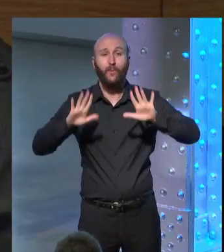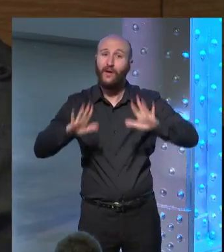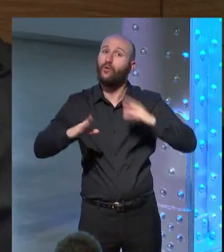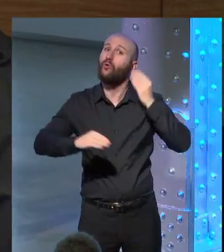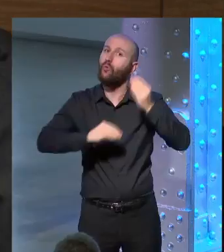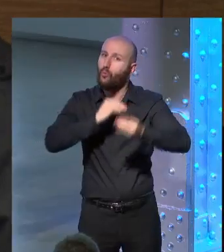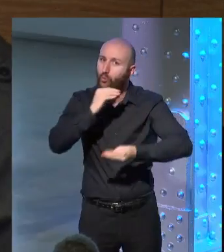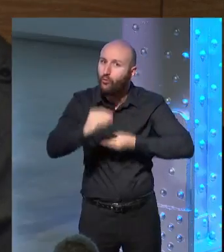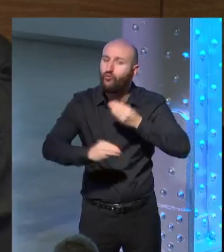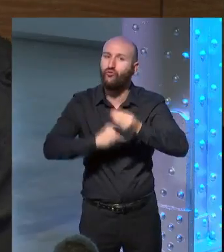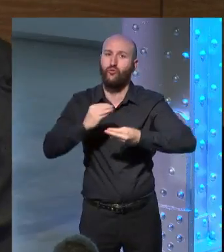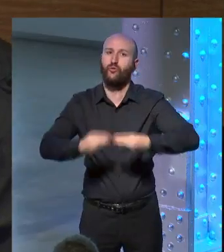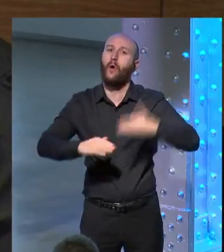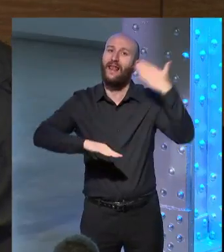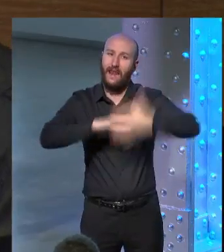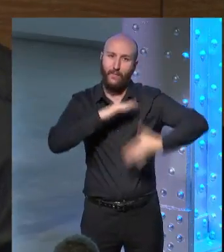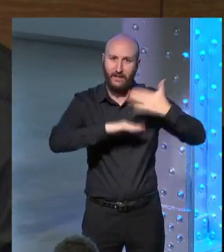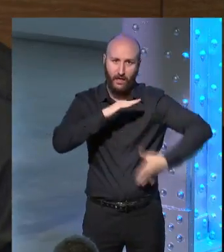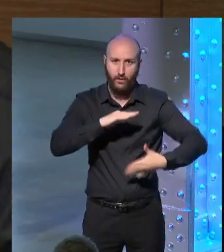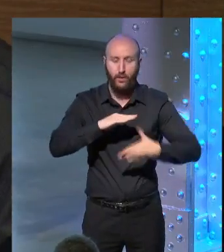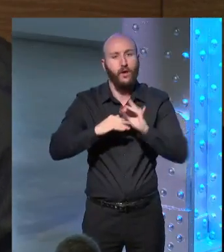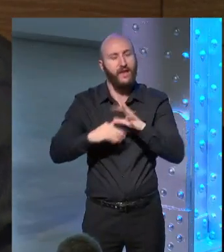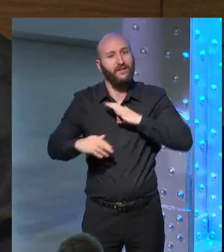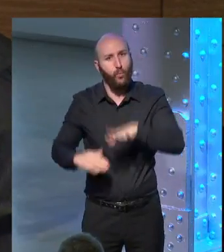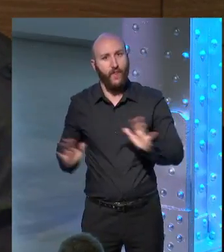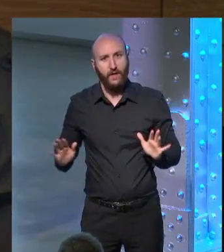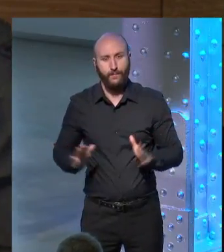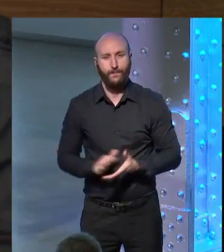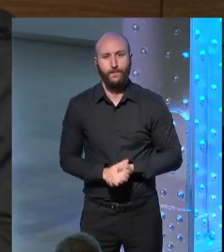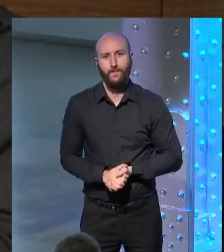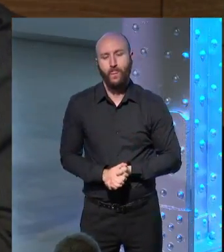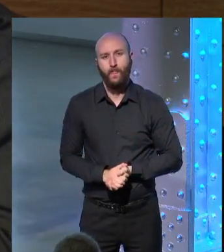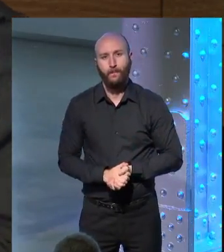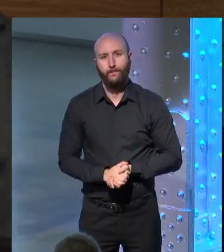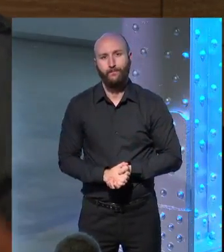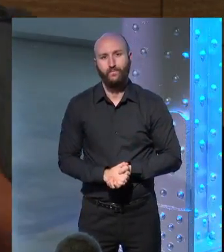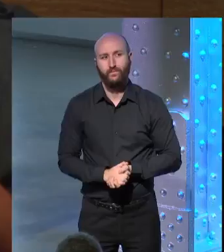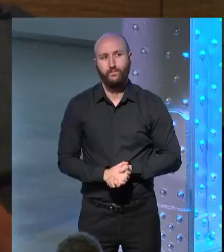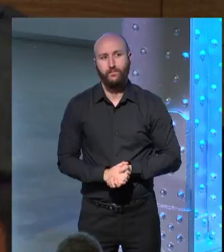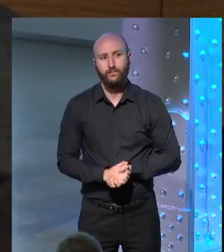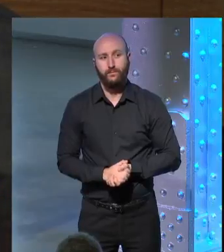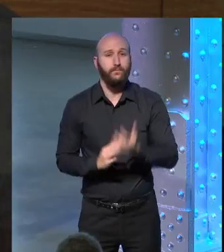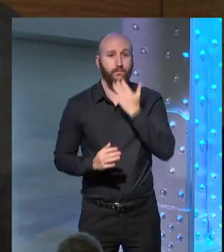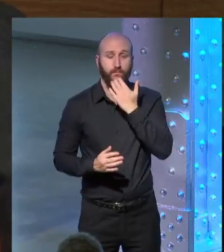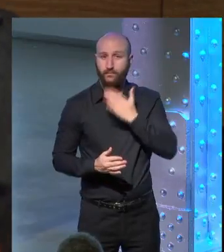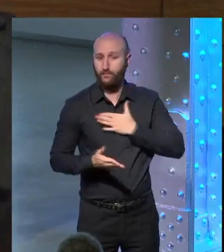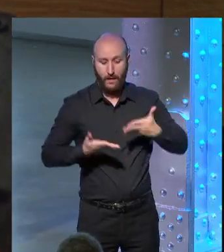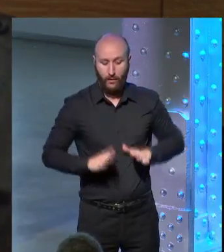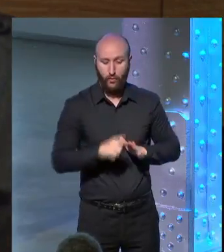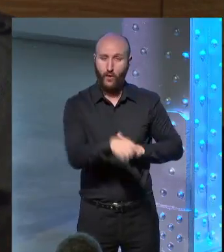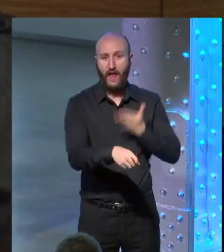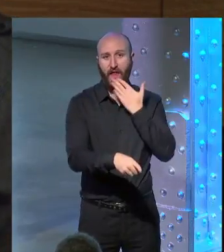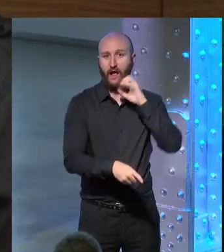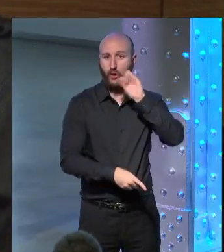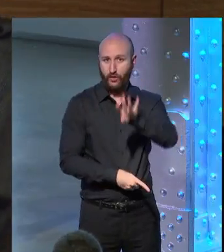uso educativo y lo tiene y se puede dar. Y un ejemplo con mi hijo. Mi hijo tiene 14